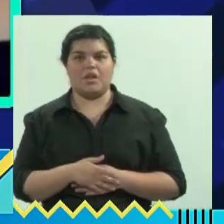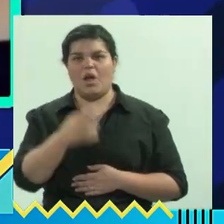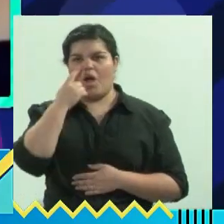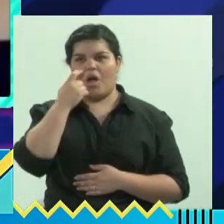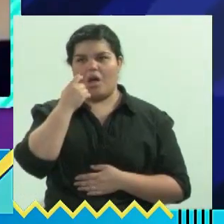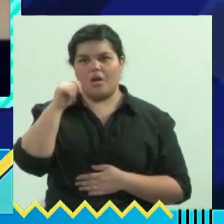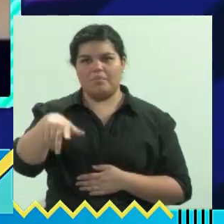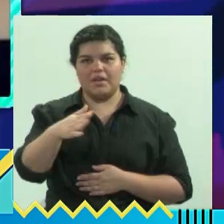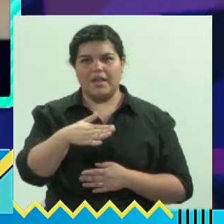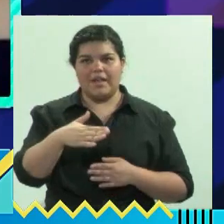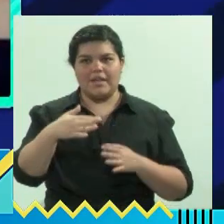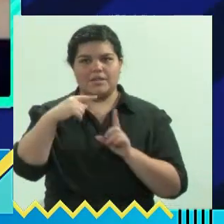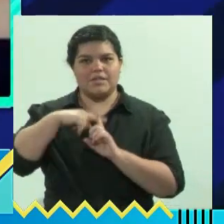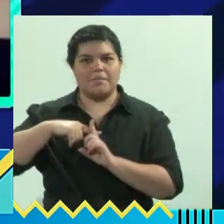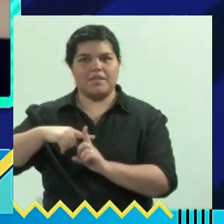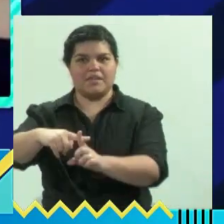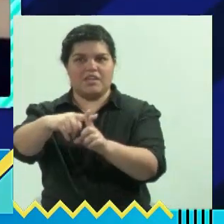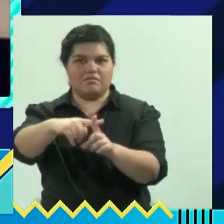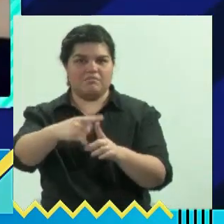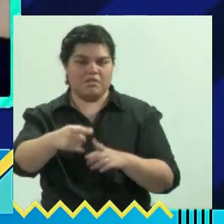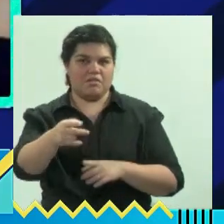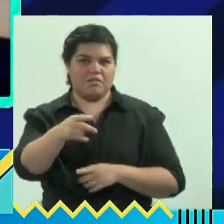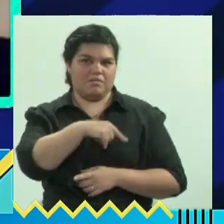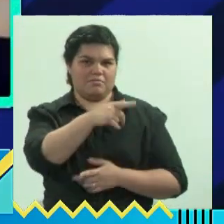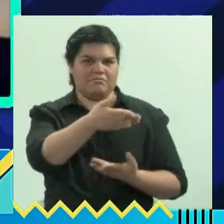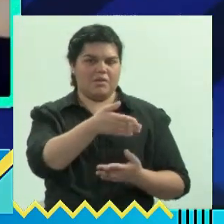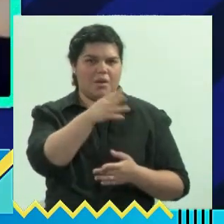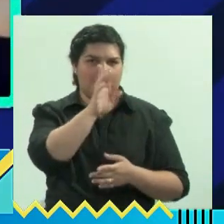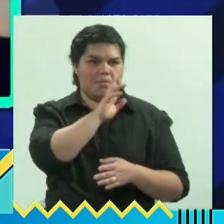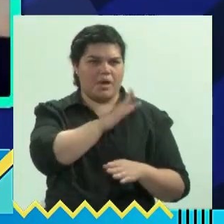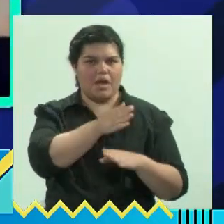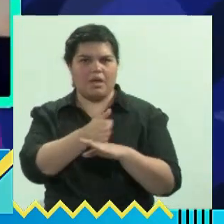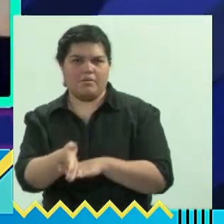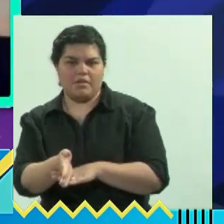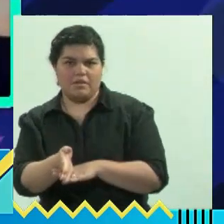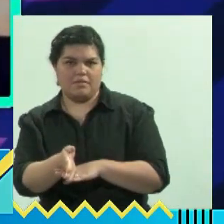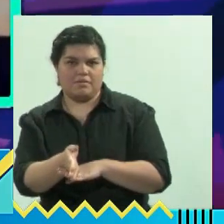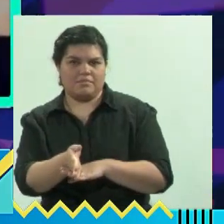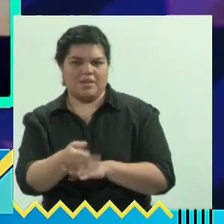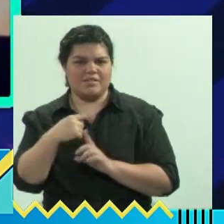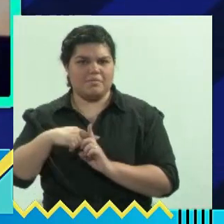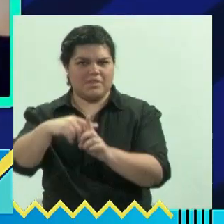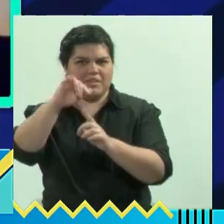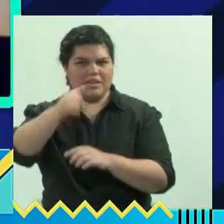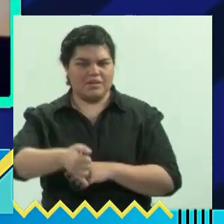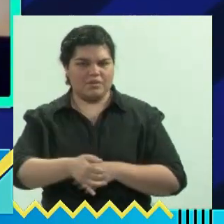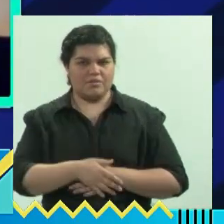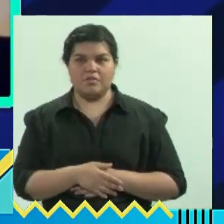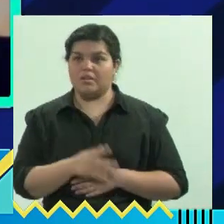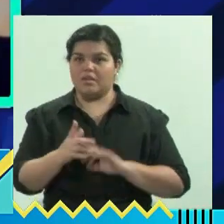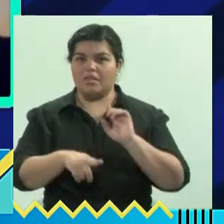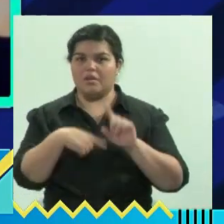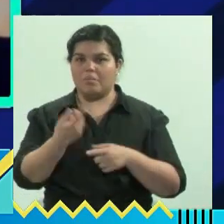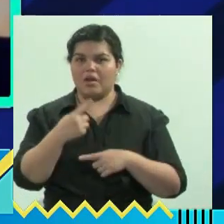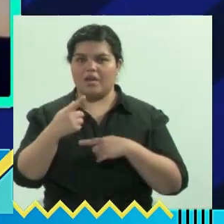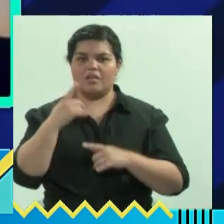cementerio. Entonces la chica se baja y entra al cementerio y el chico dice, estaba con un muerto. Luego de esta historia hay una variación, ¿por qué? Porque ya